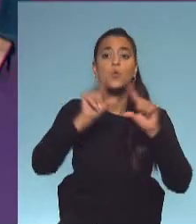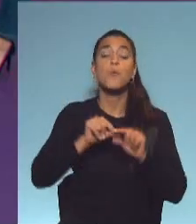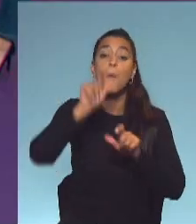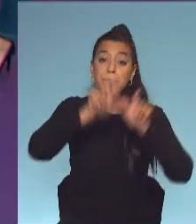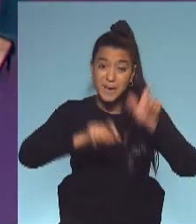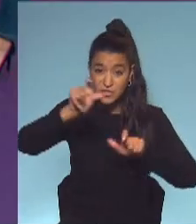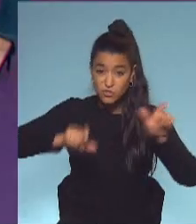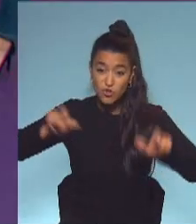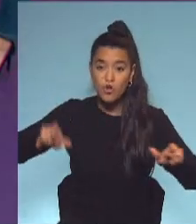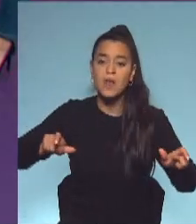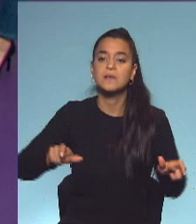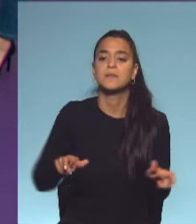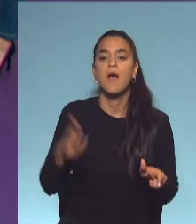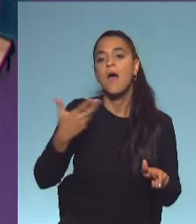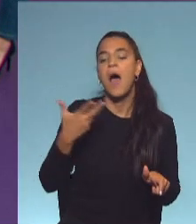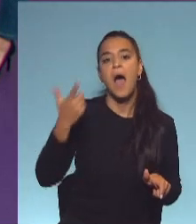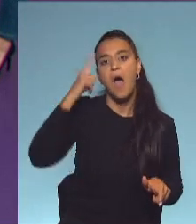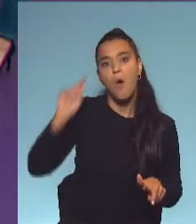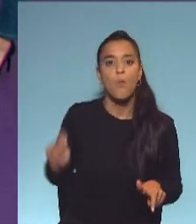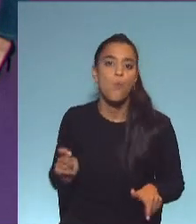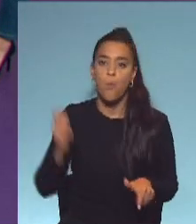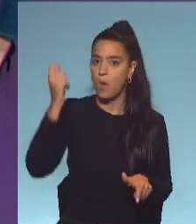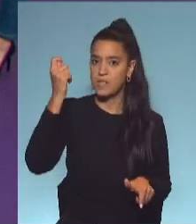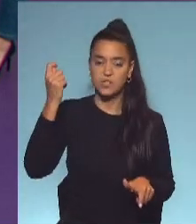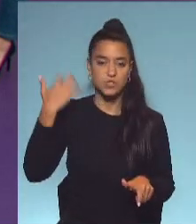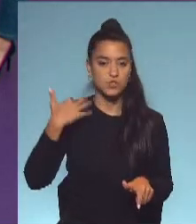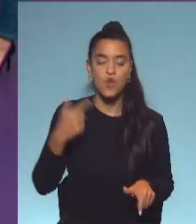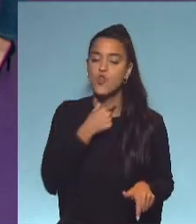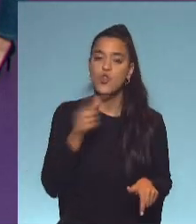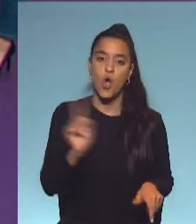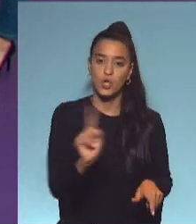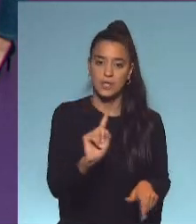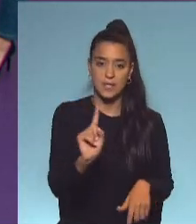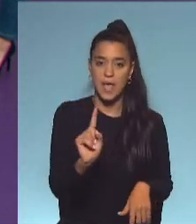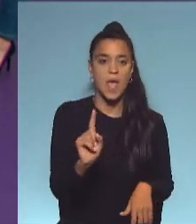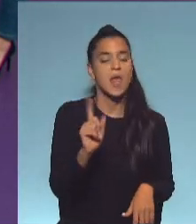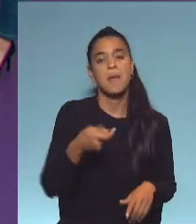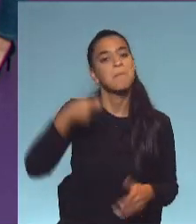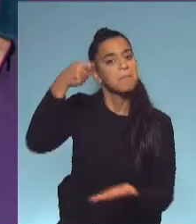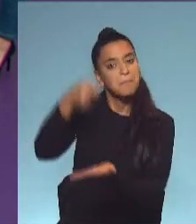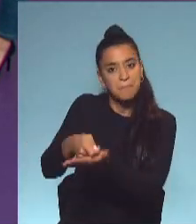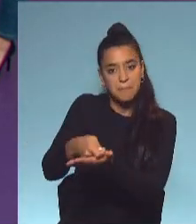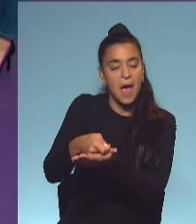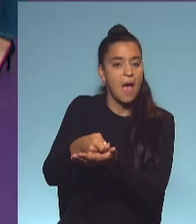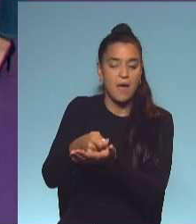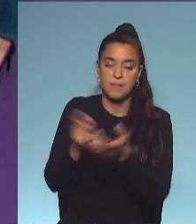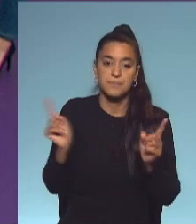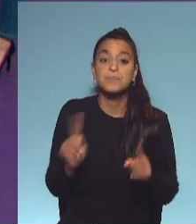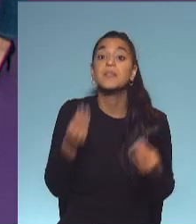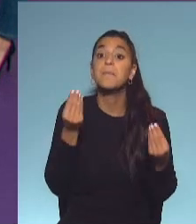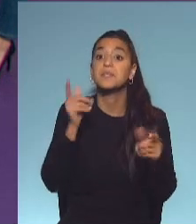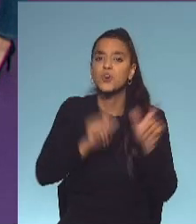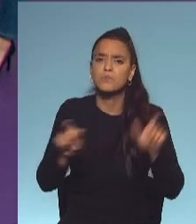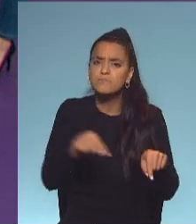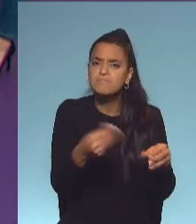personas que judicializaron el tema, que no quisieron dar ese primer paso hacia el aporte, ¿y qué va a pasar con